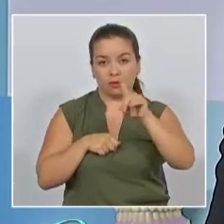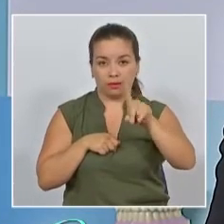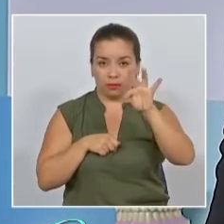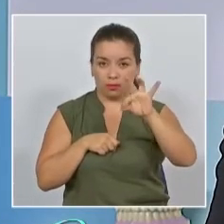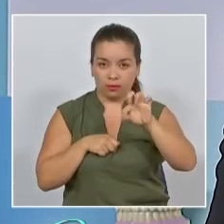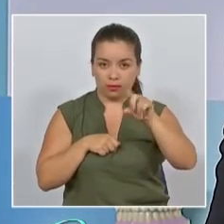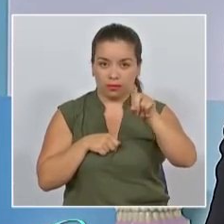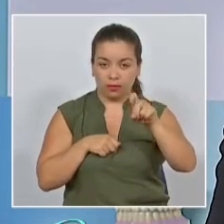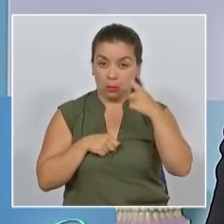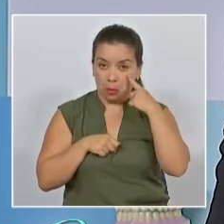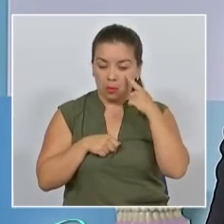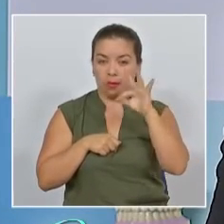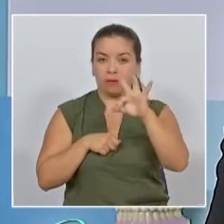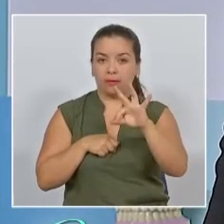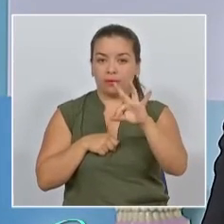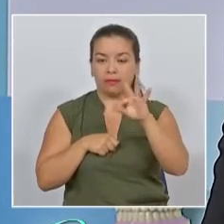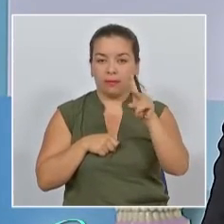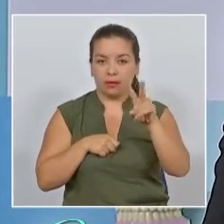323-288-3186,